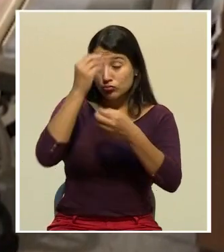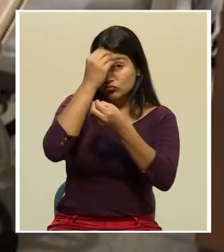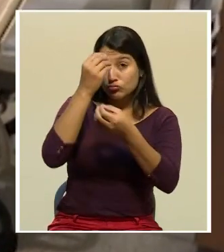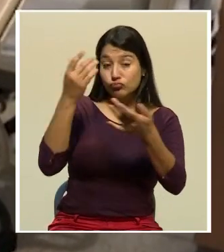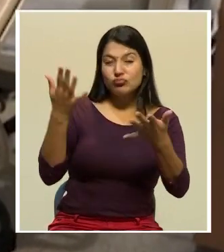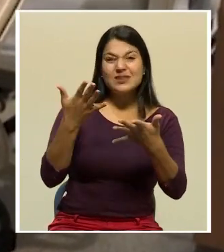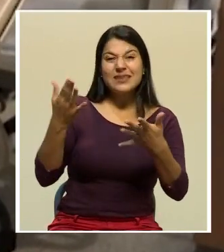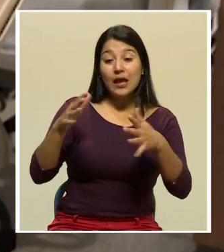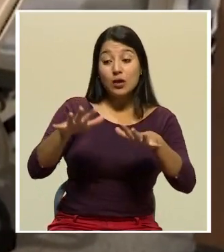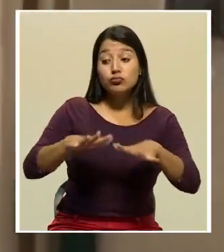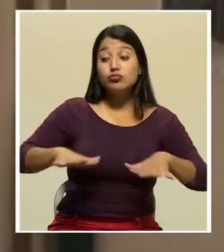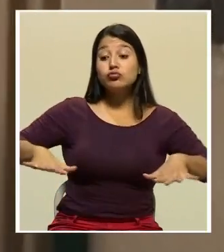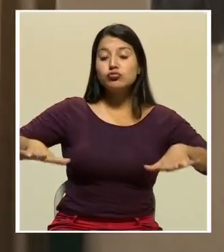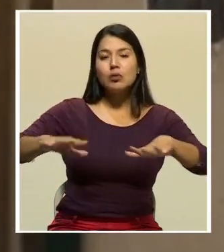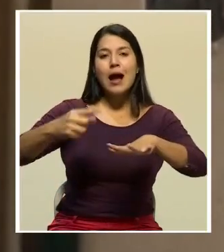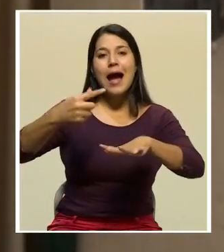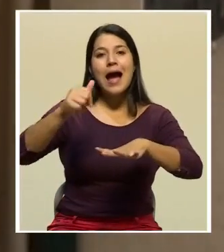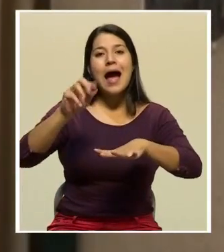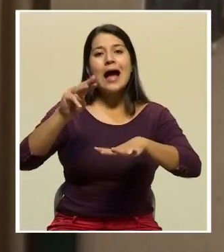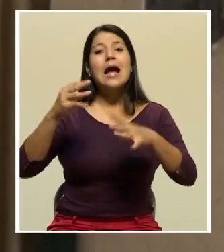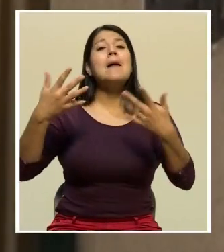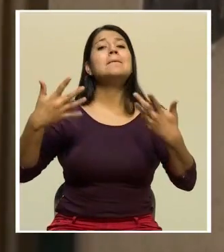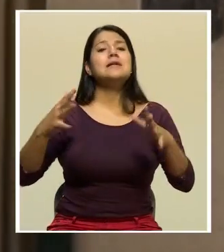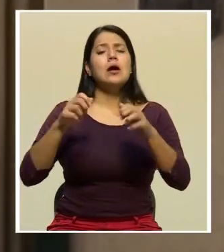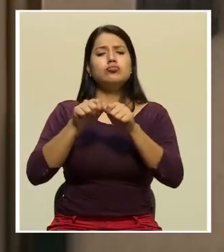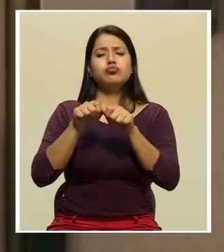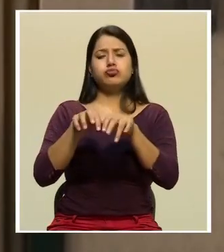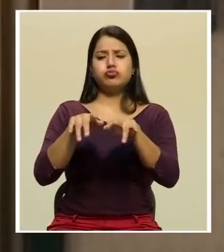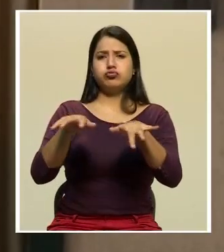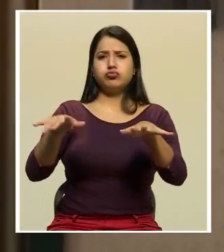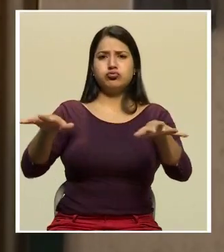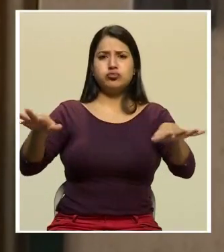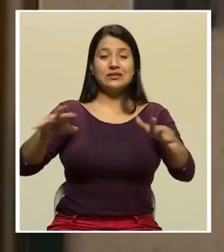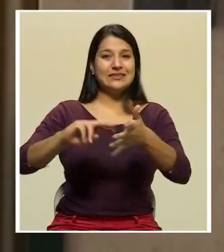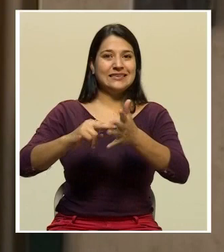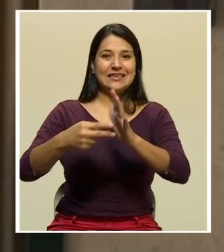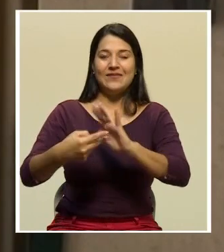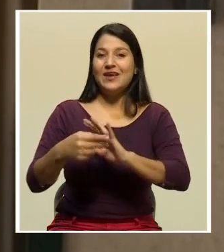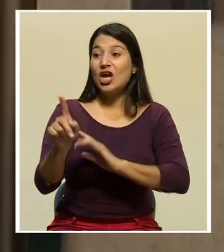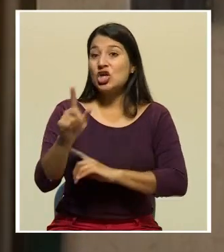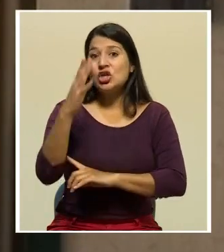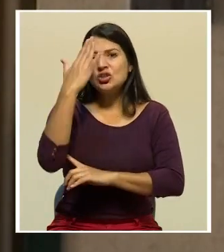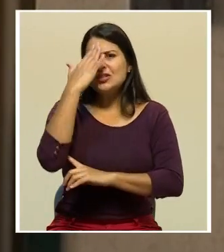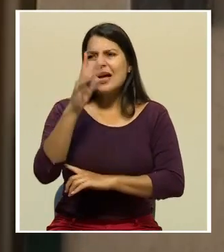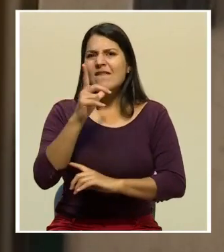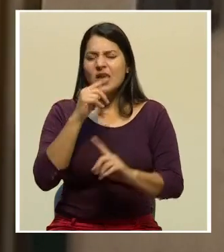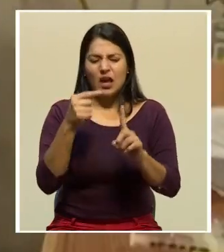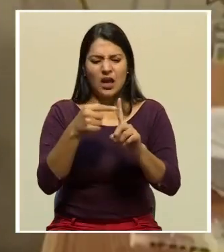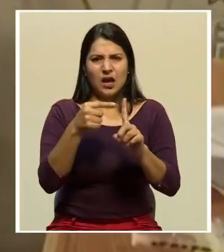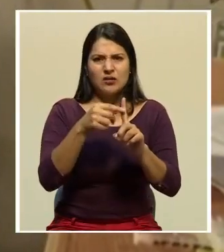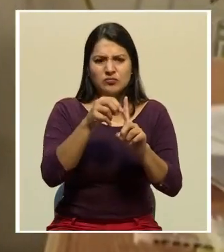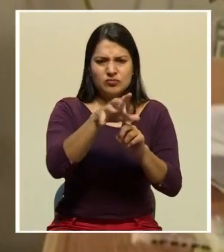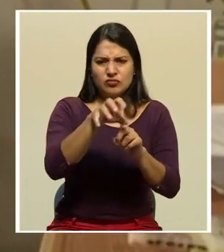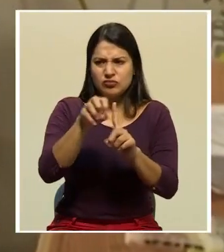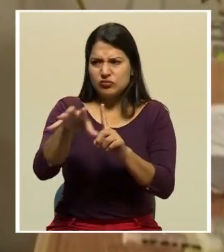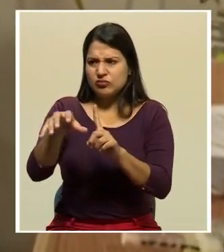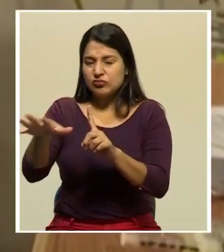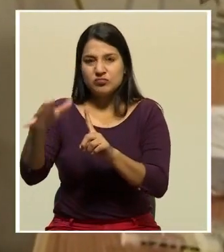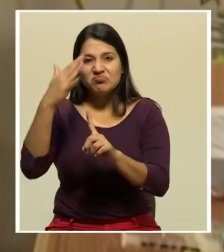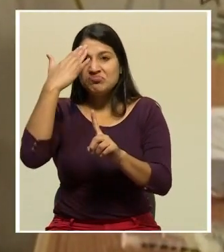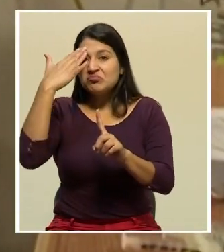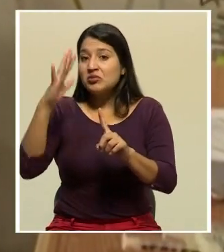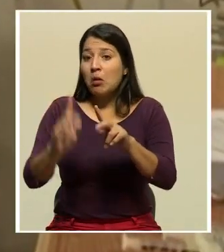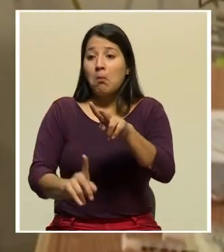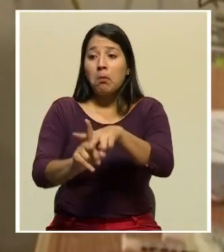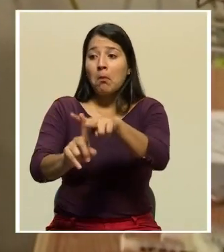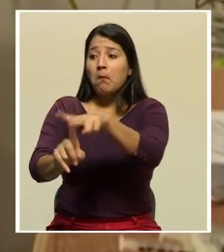área metropolitana ya cuenta con transmisión comunitaria, es decir, que no tiene el nexo epidemiológico de algunas de las personas contagiadas. Y es que